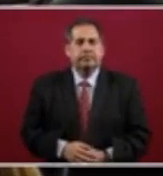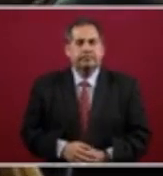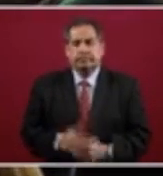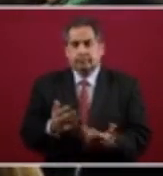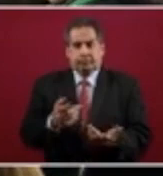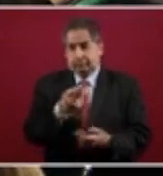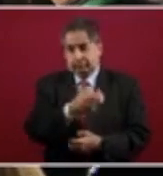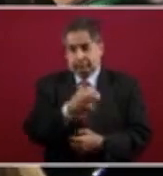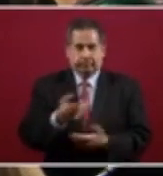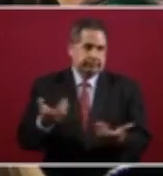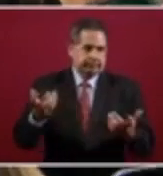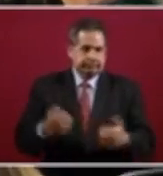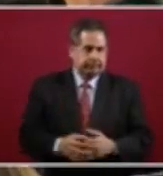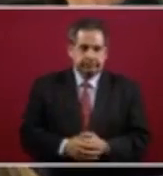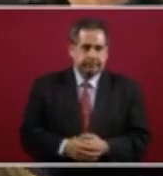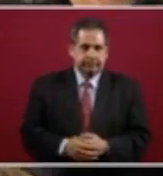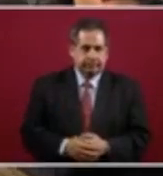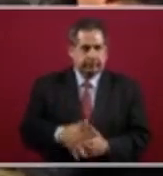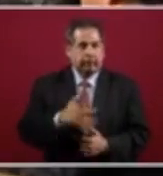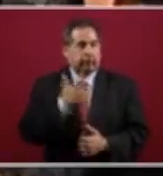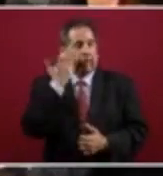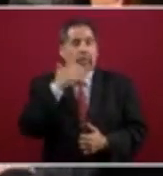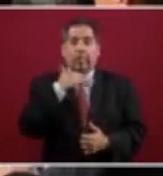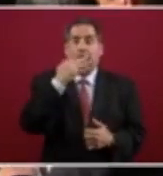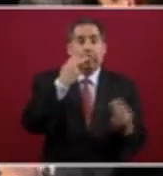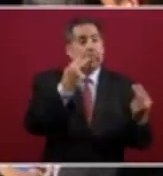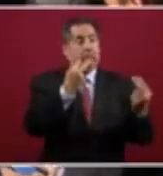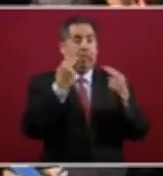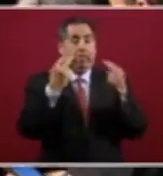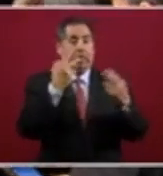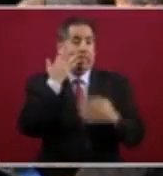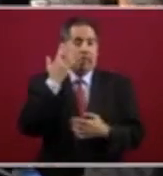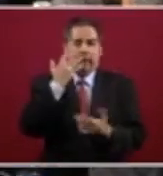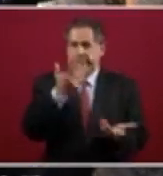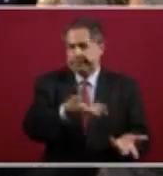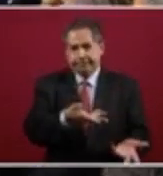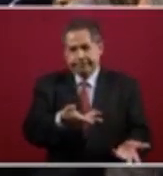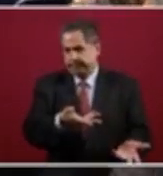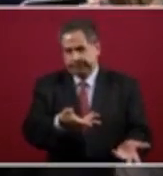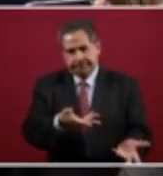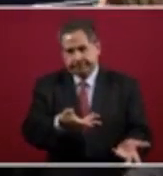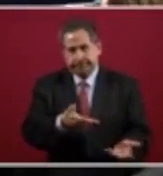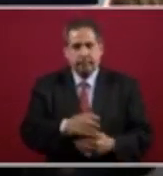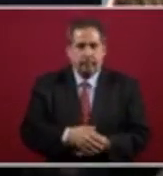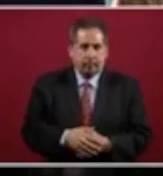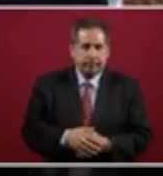con esas fantocherías. Entonces, por eso tenemos